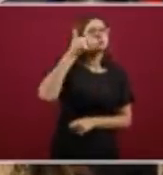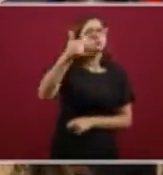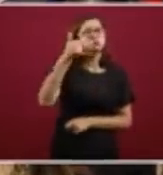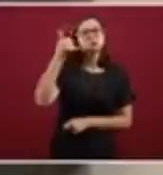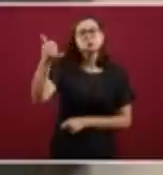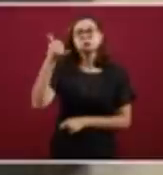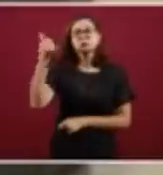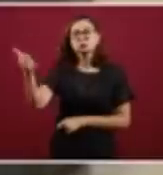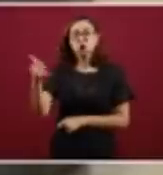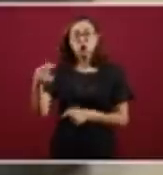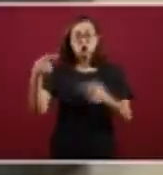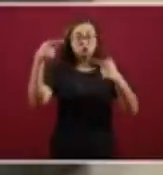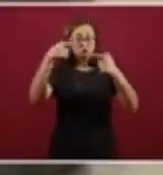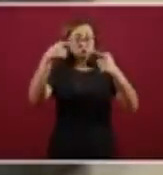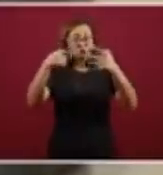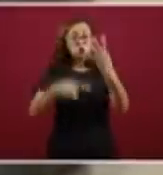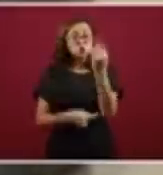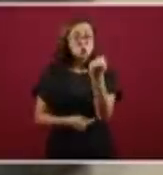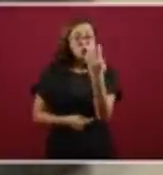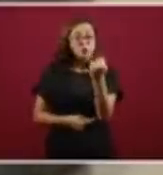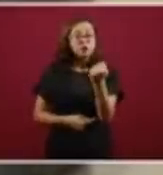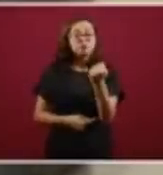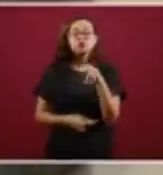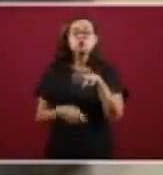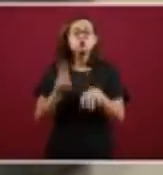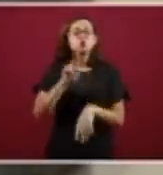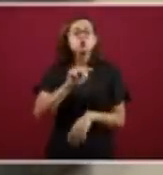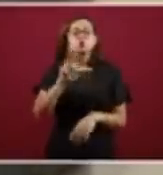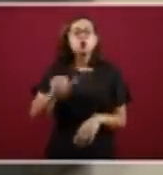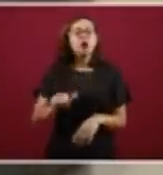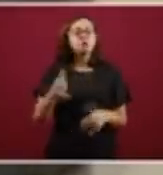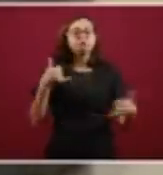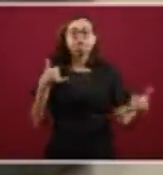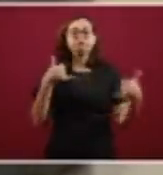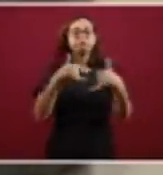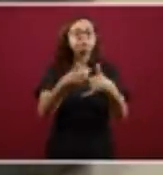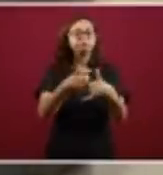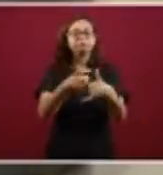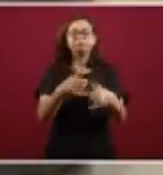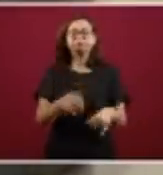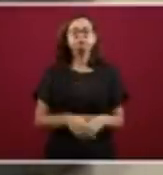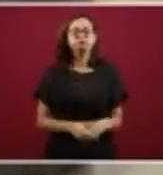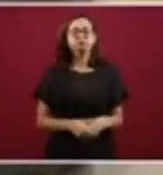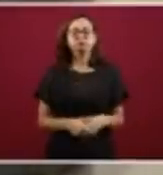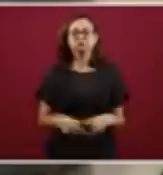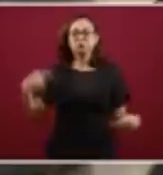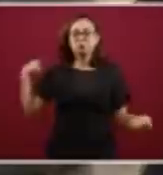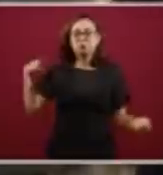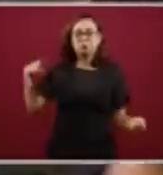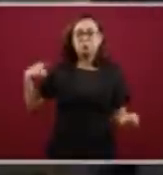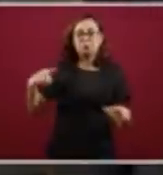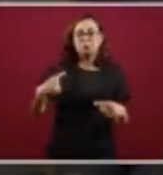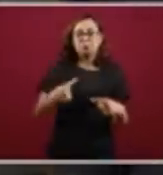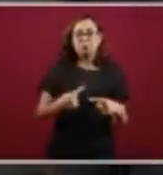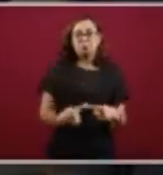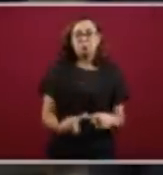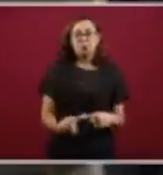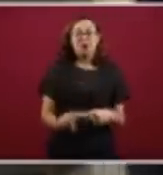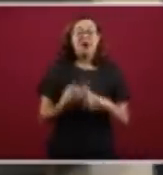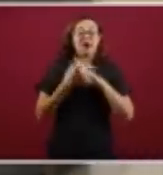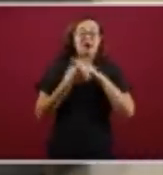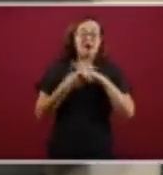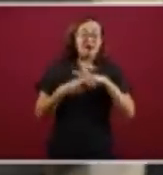ninguna de estas extensiones ha sido contestada, desde lo que ha empezado su administración, señor presidente, o desde cuando se